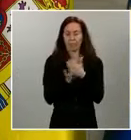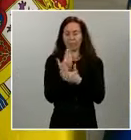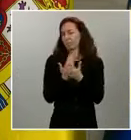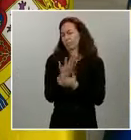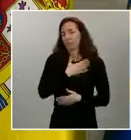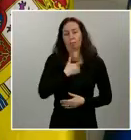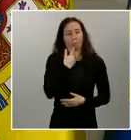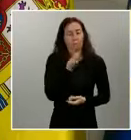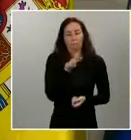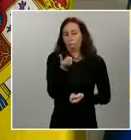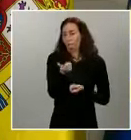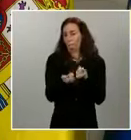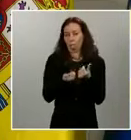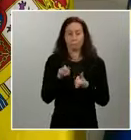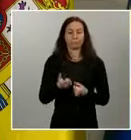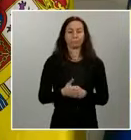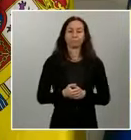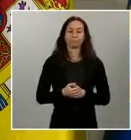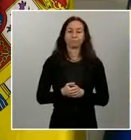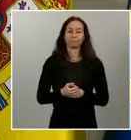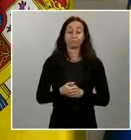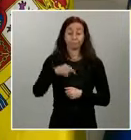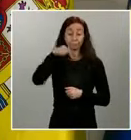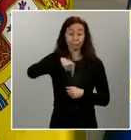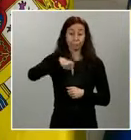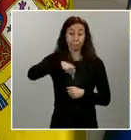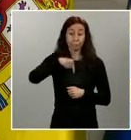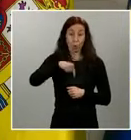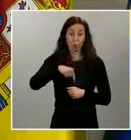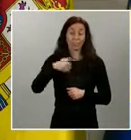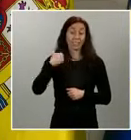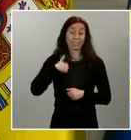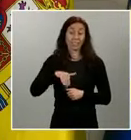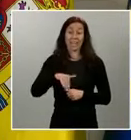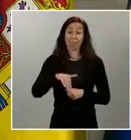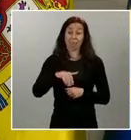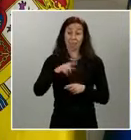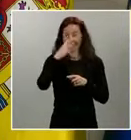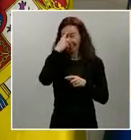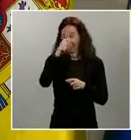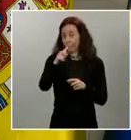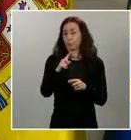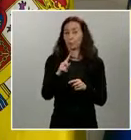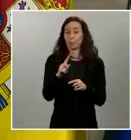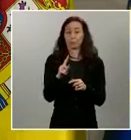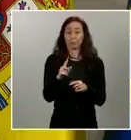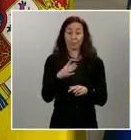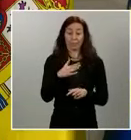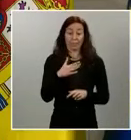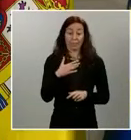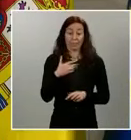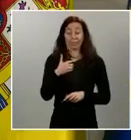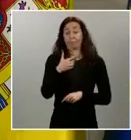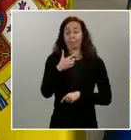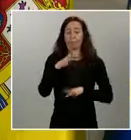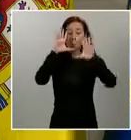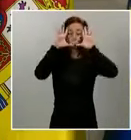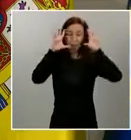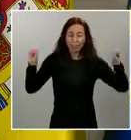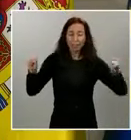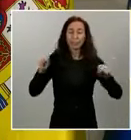residuales. Hoy empieza, como han indicado también el jefe del Estado Mayor de la Guardia Civil y la comisaria principal